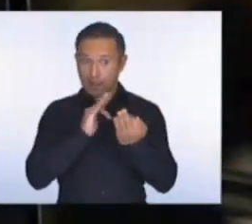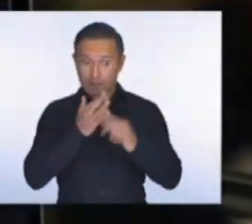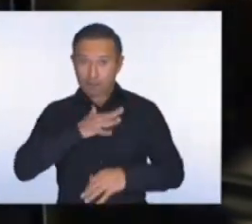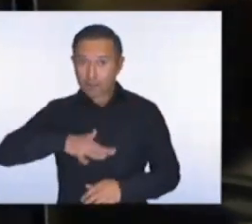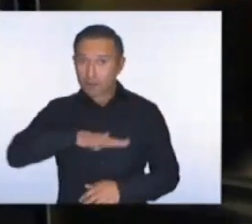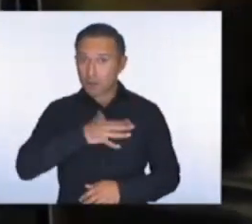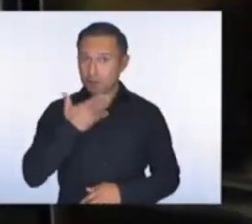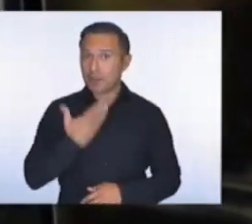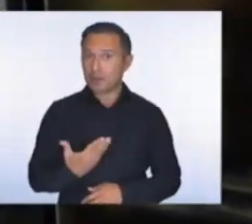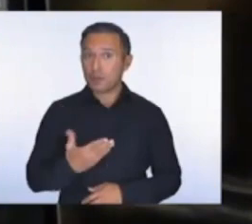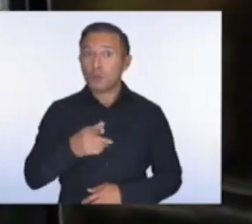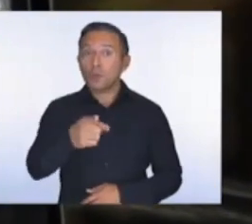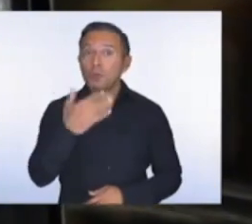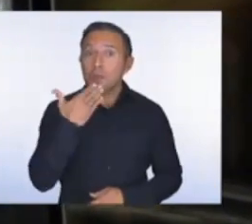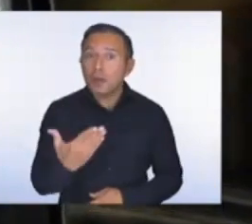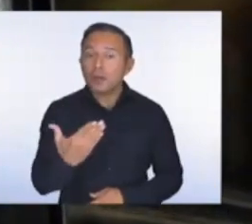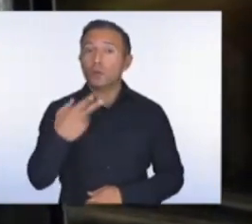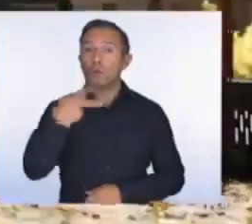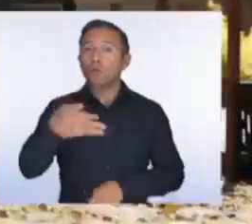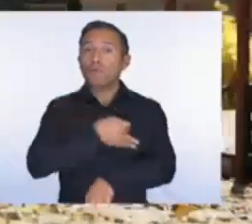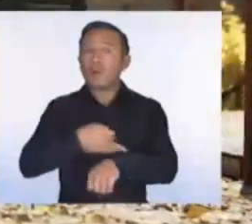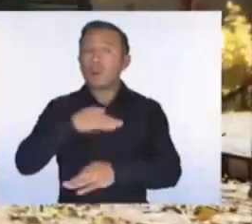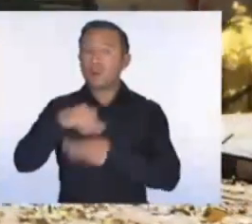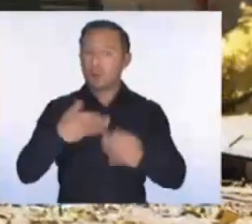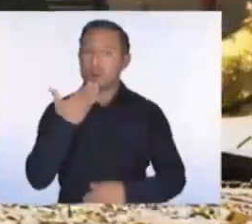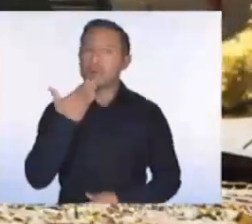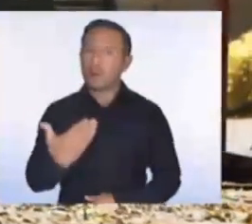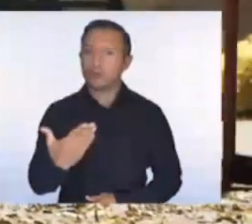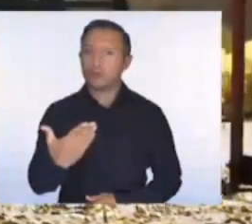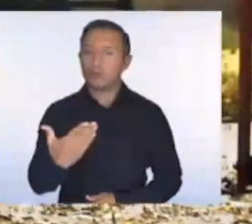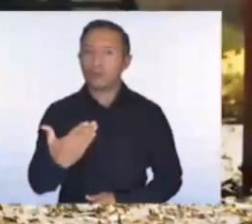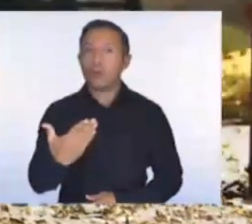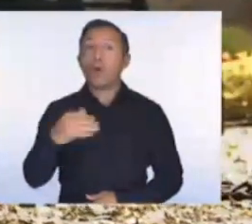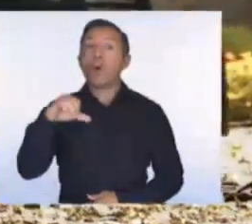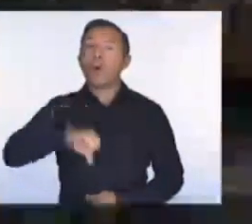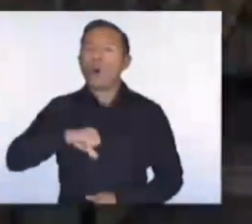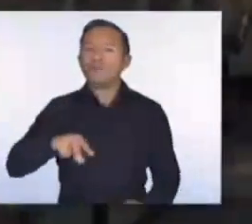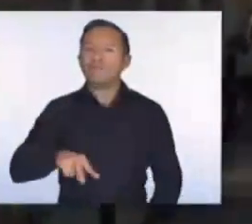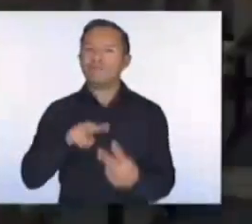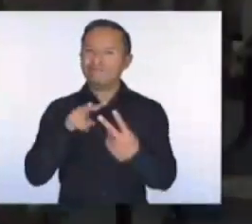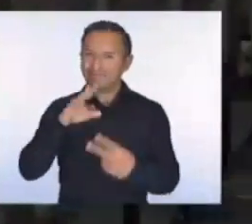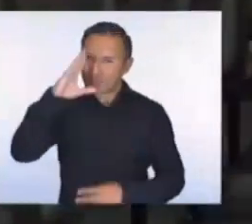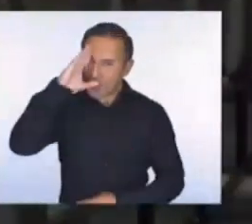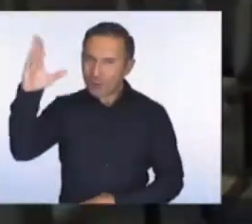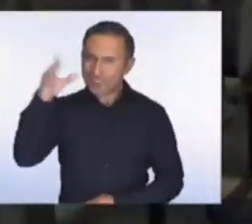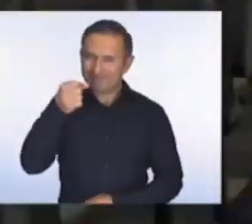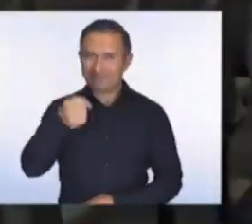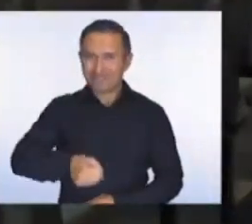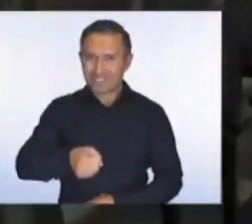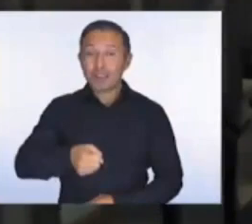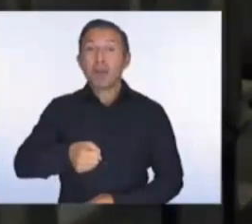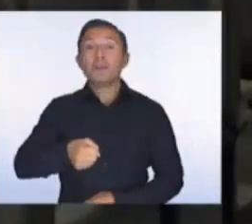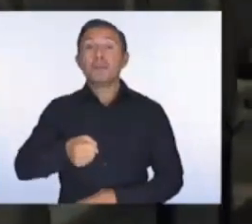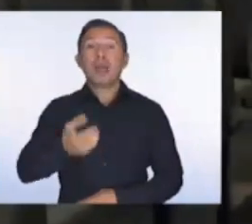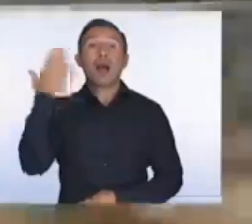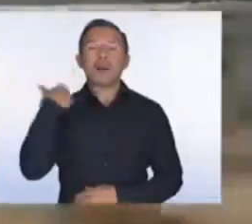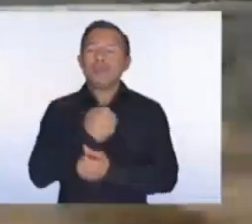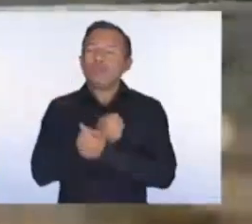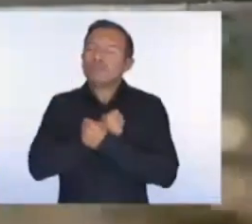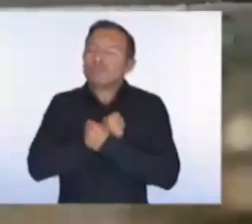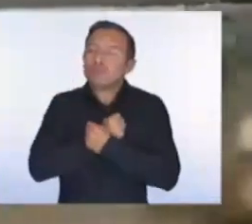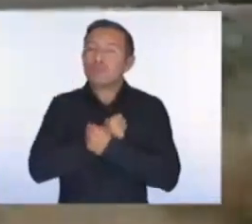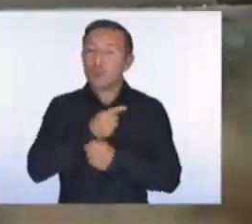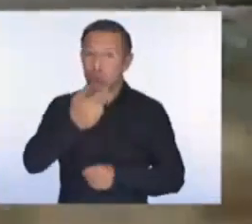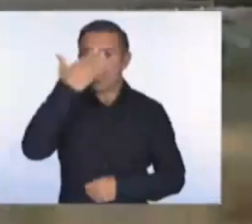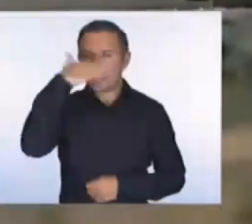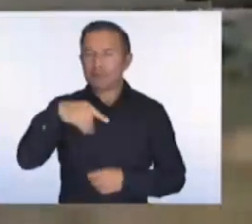bien, que tú estés bien y que en tu casa estén bien. Hoy te saludo con la mirada para que mañana volvamos a abrazarnos como solo